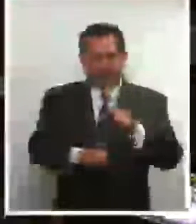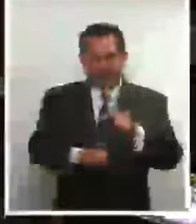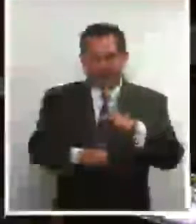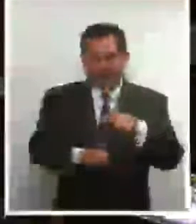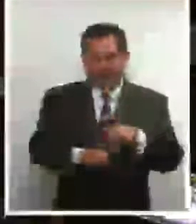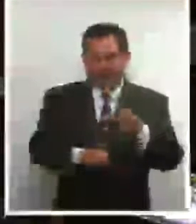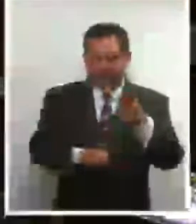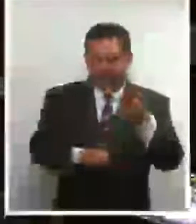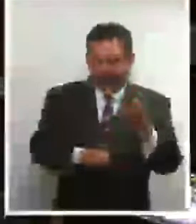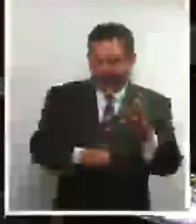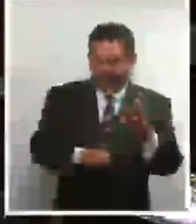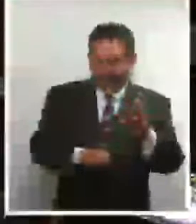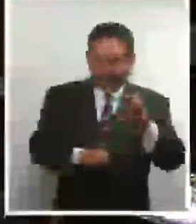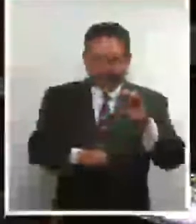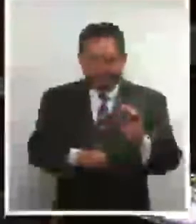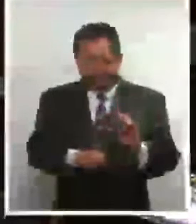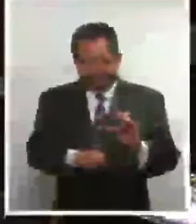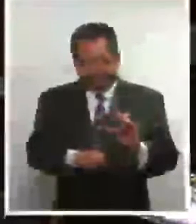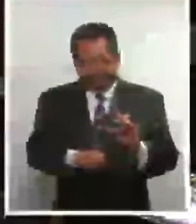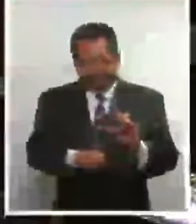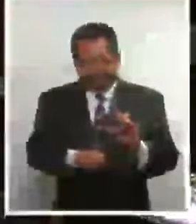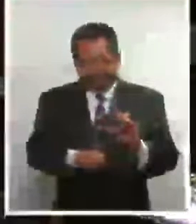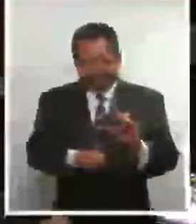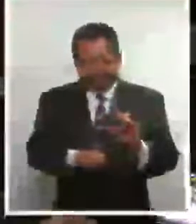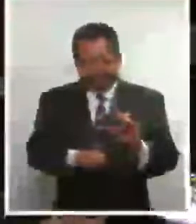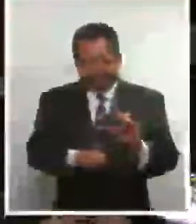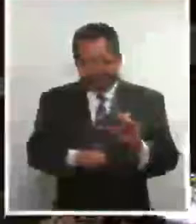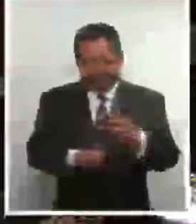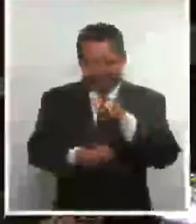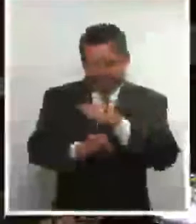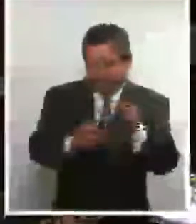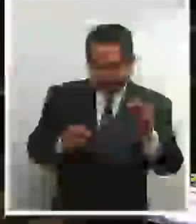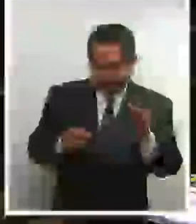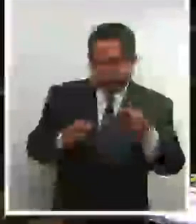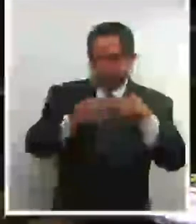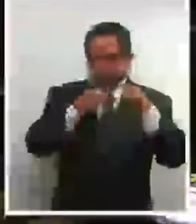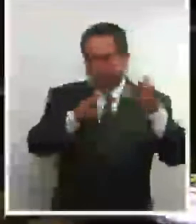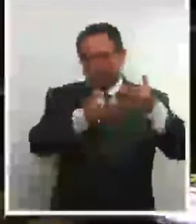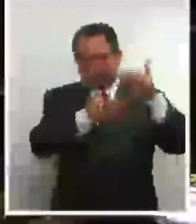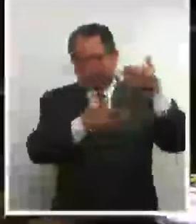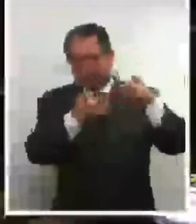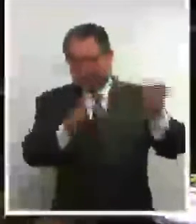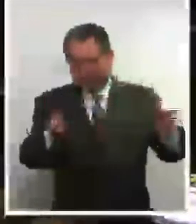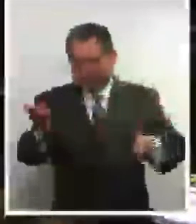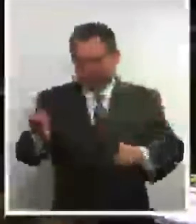numeral 3, inciso C. Ya está cantado, ábrase el sistema.